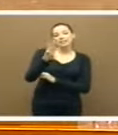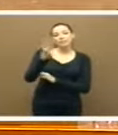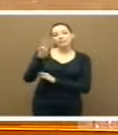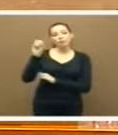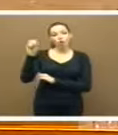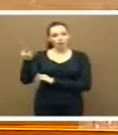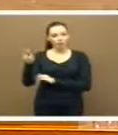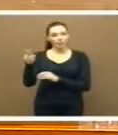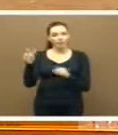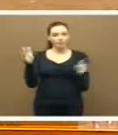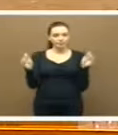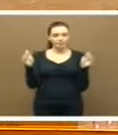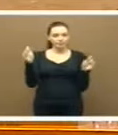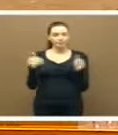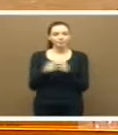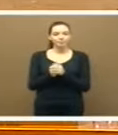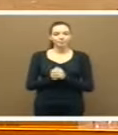312.